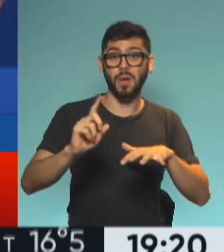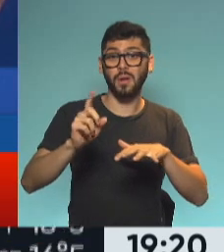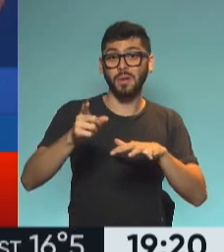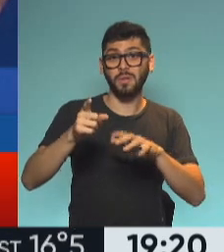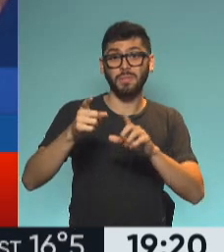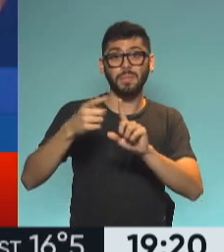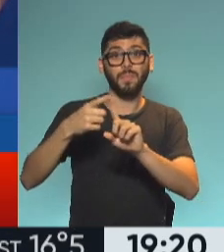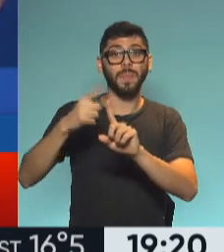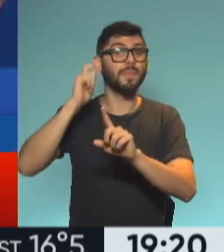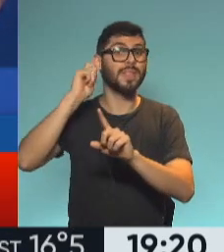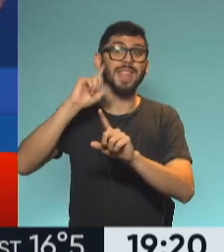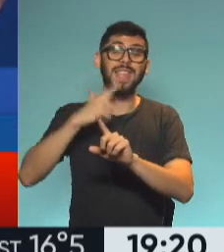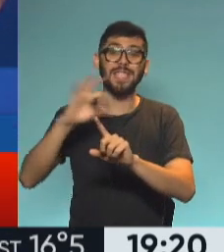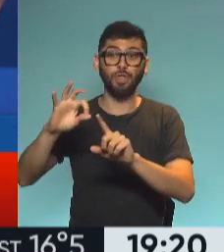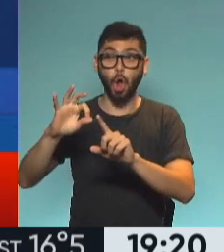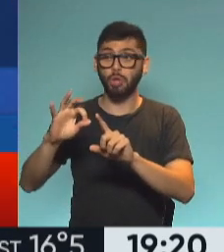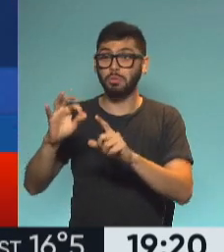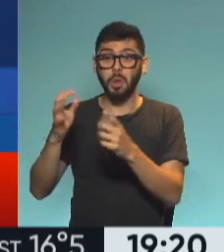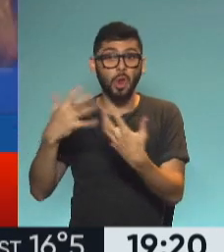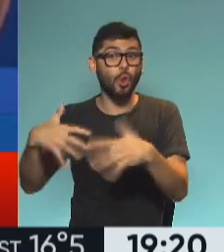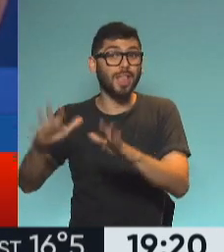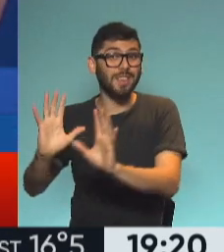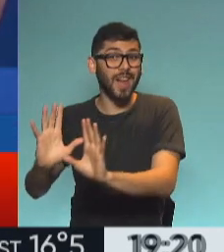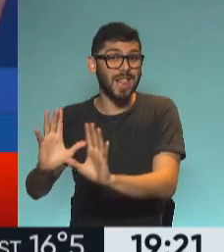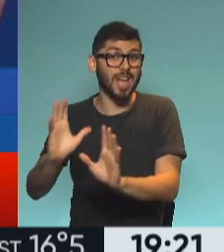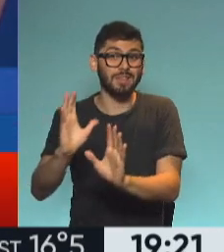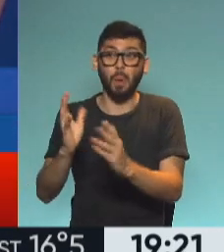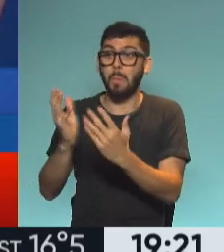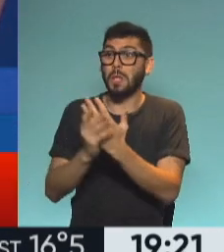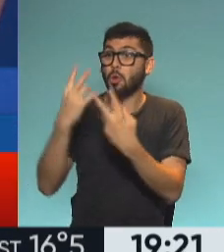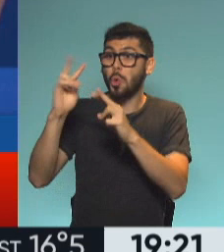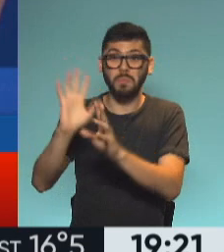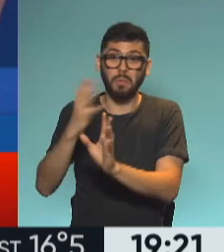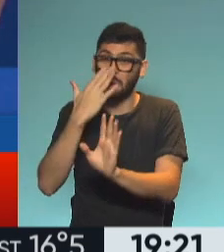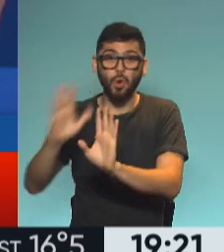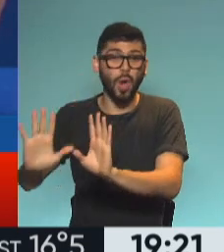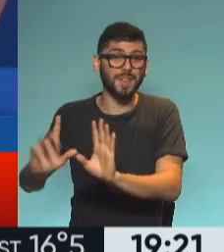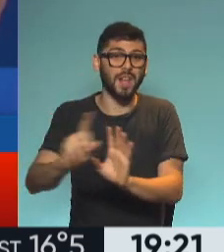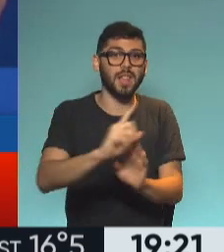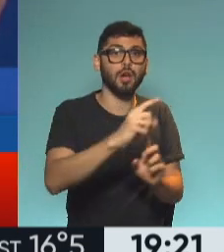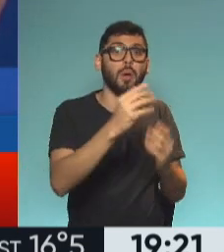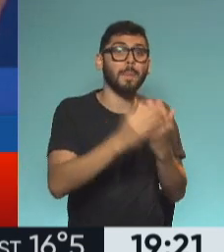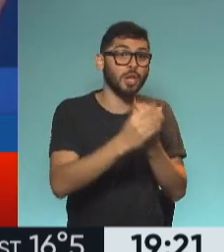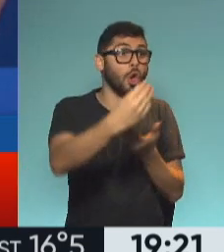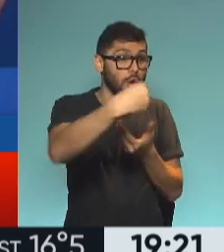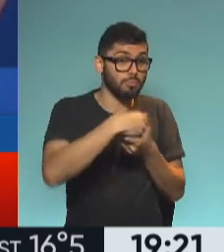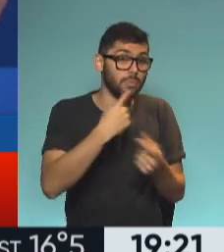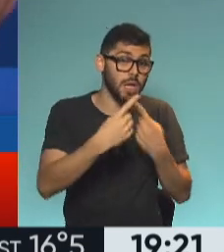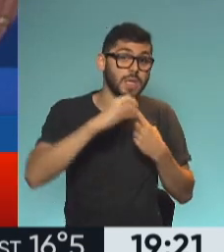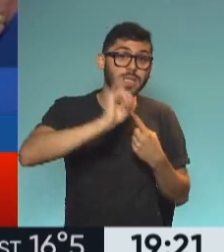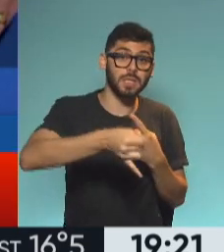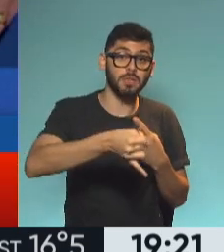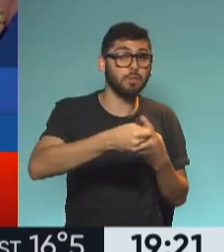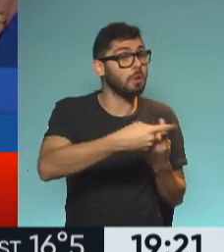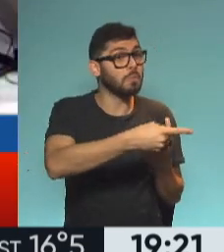o nosso prezado Gilson. Então conversei com os ministros que poderiam estar envolvidos nesse evento. E foi